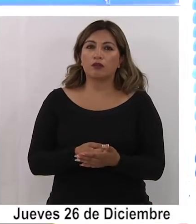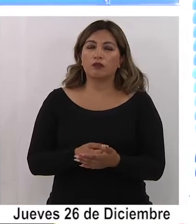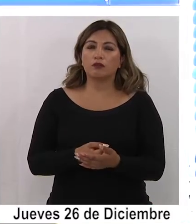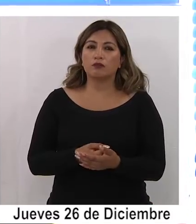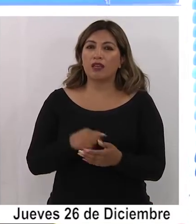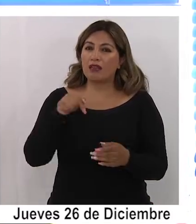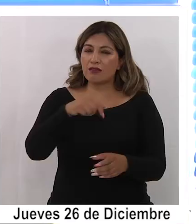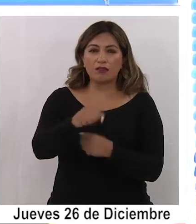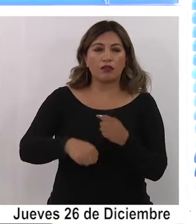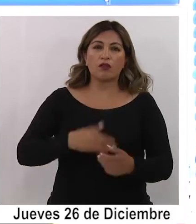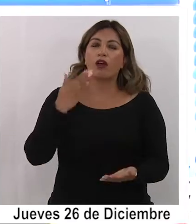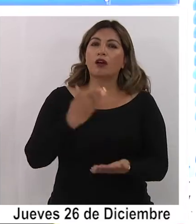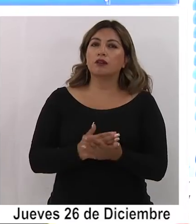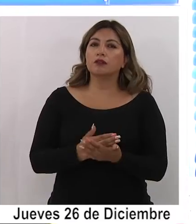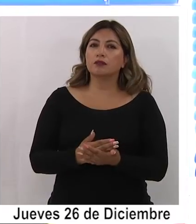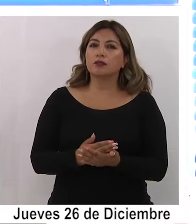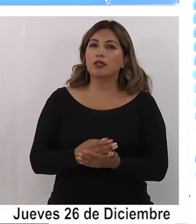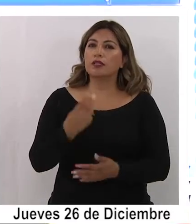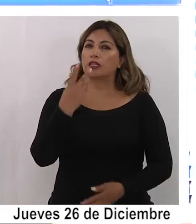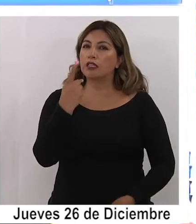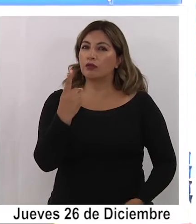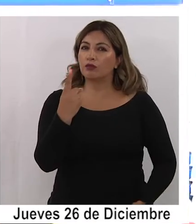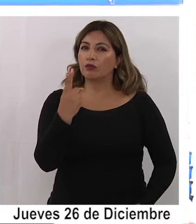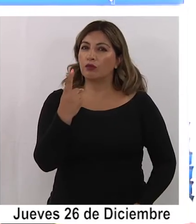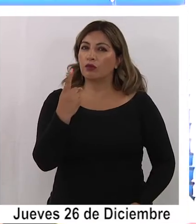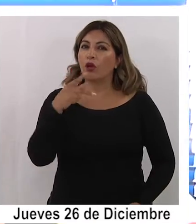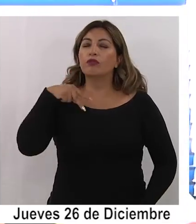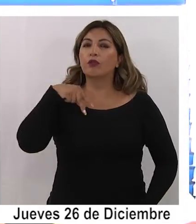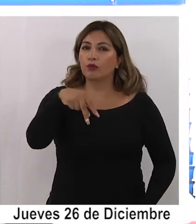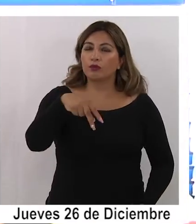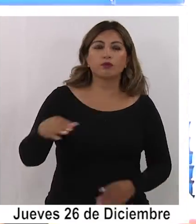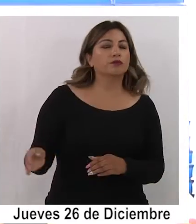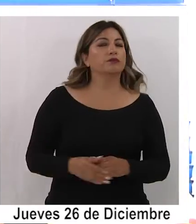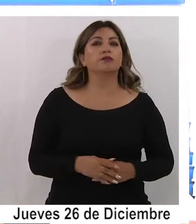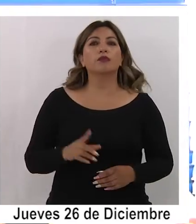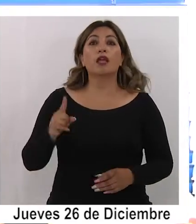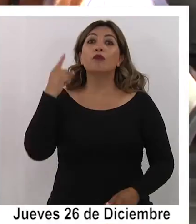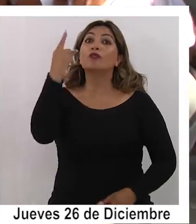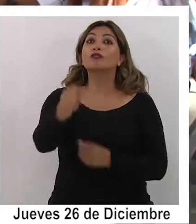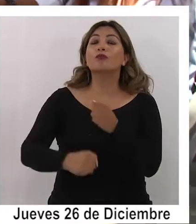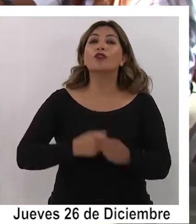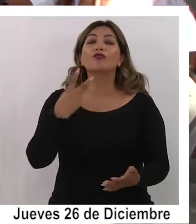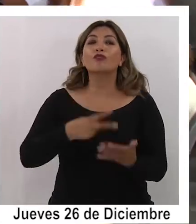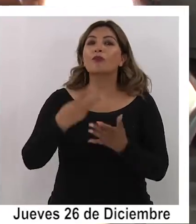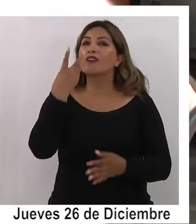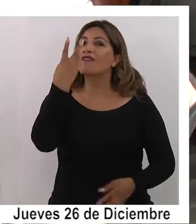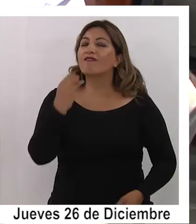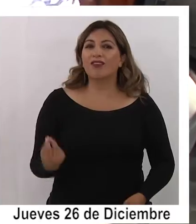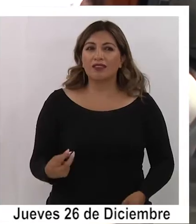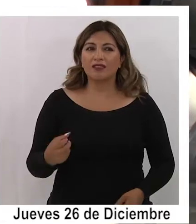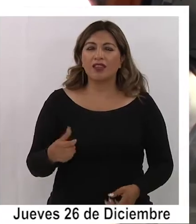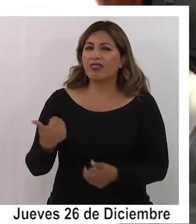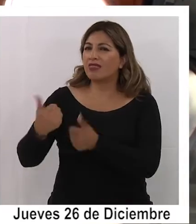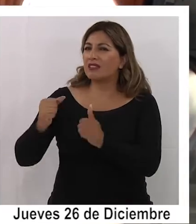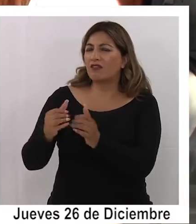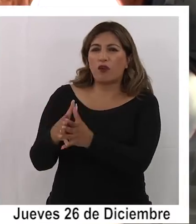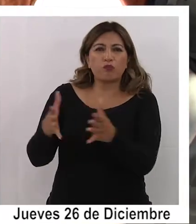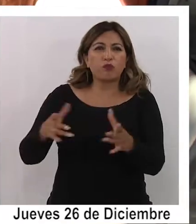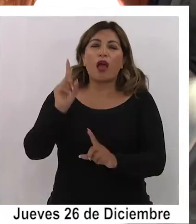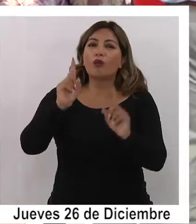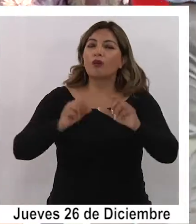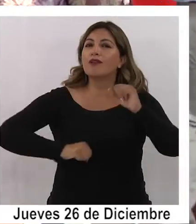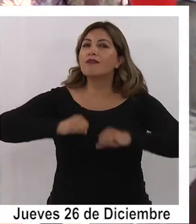mismo valor que están pagando del año 2019 hasta el 31 de junio. El año 2020 estará lleno de